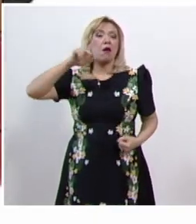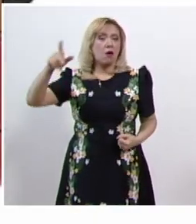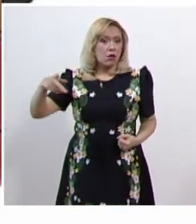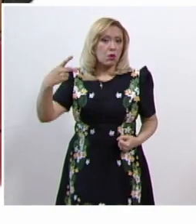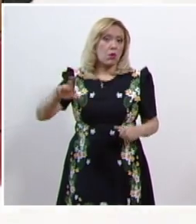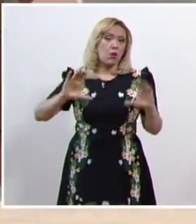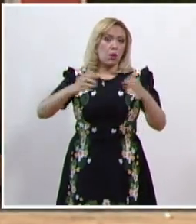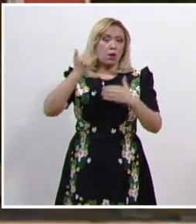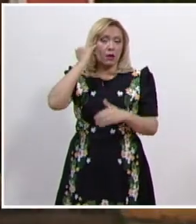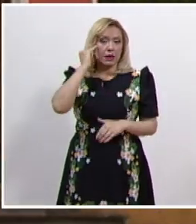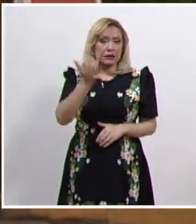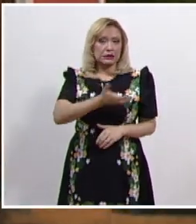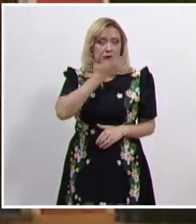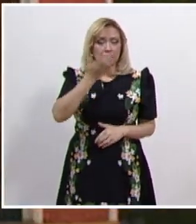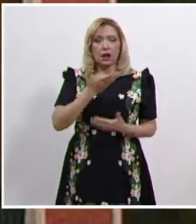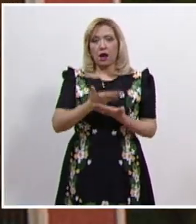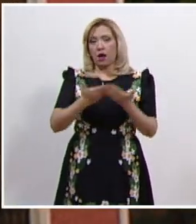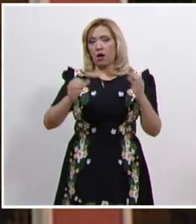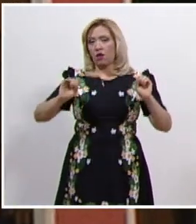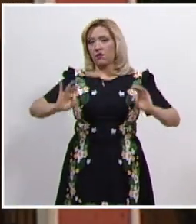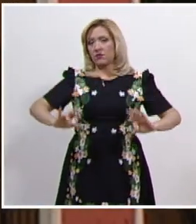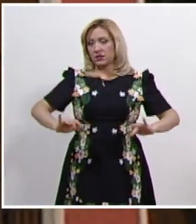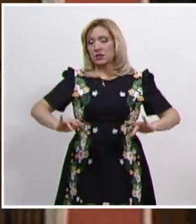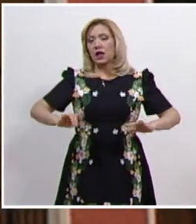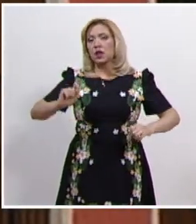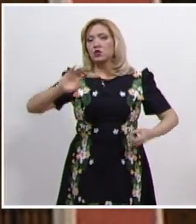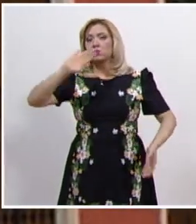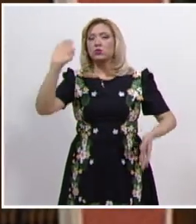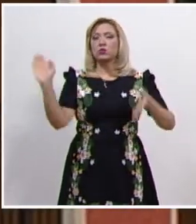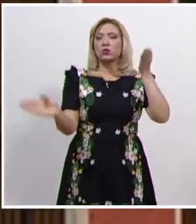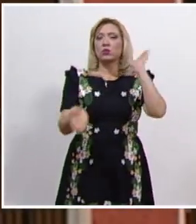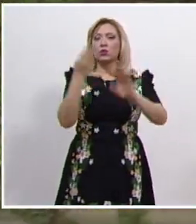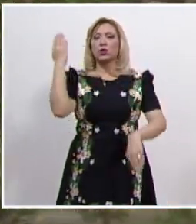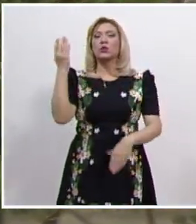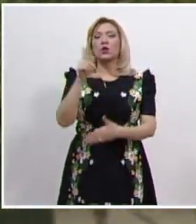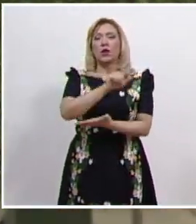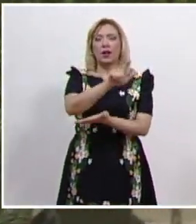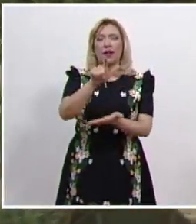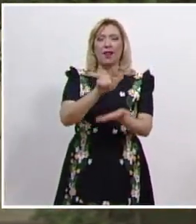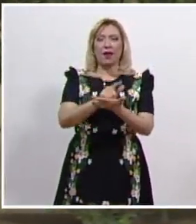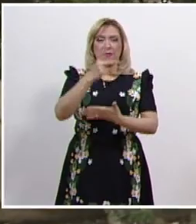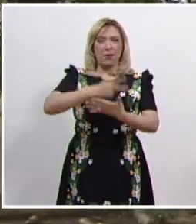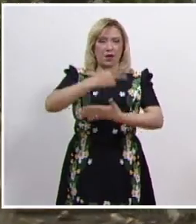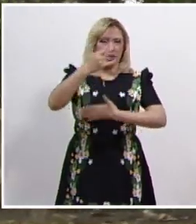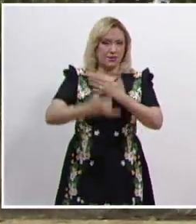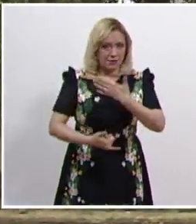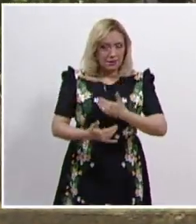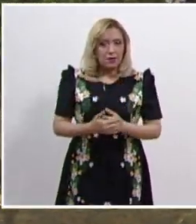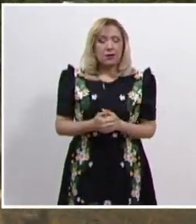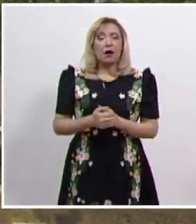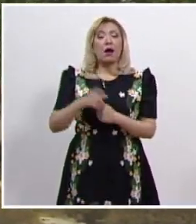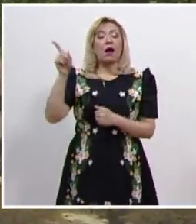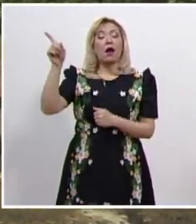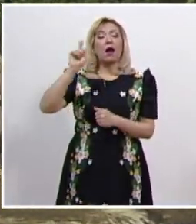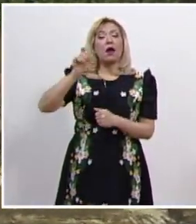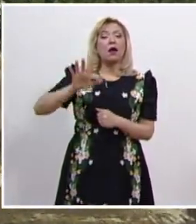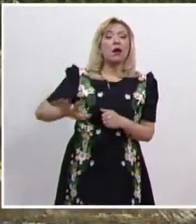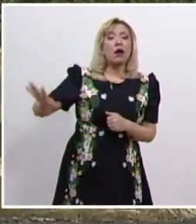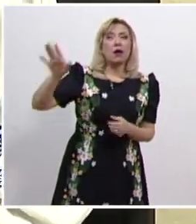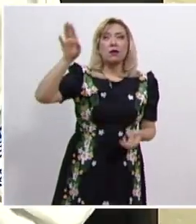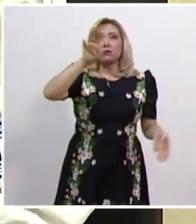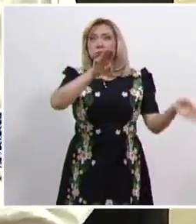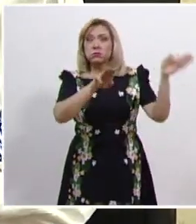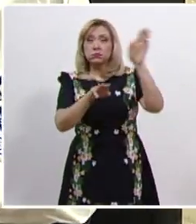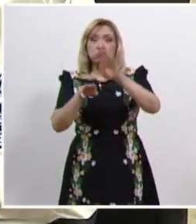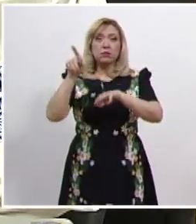comunidades, destacó la oficina en México de World Justice Project. Inició en Hidalgo en 2007 y se ofrece en la Sierra y Planicie